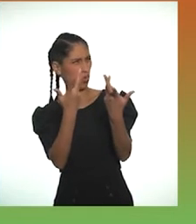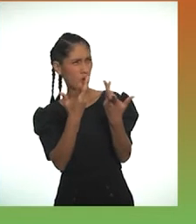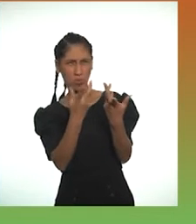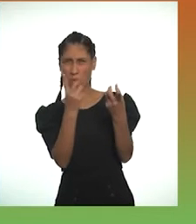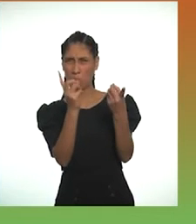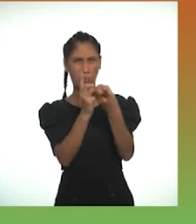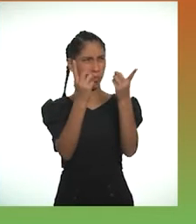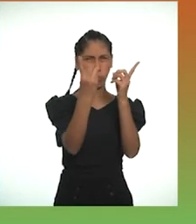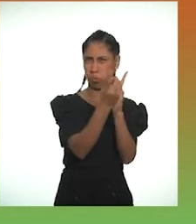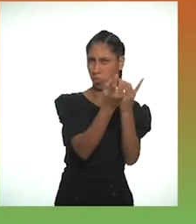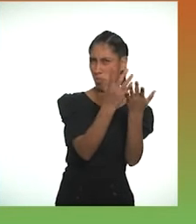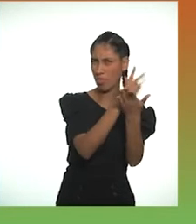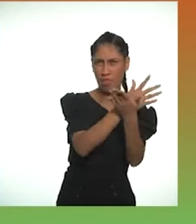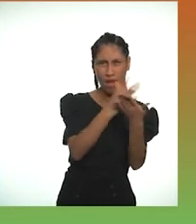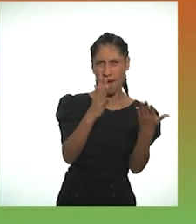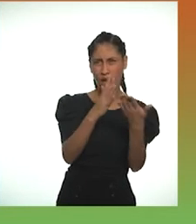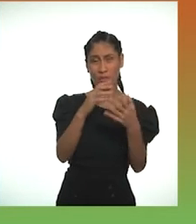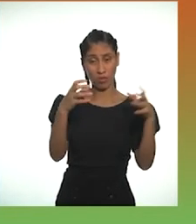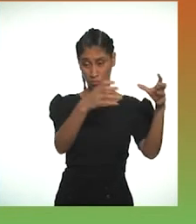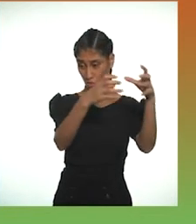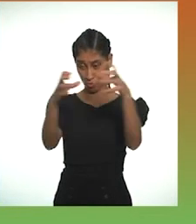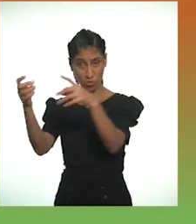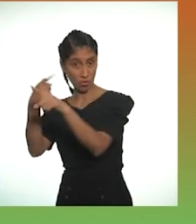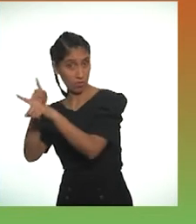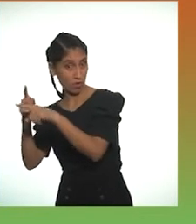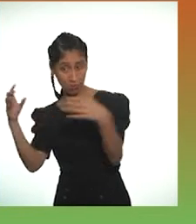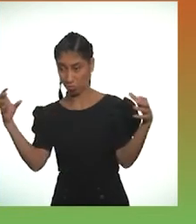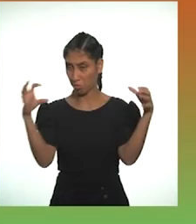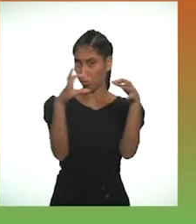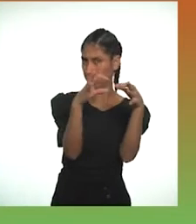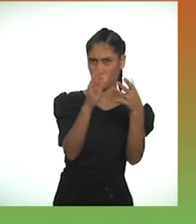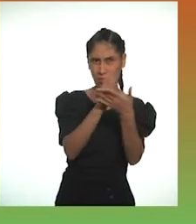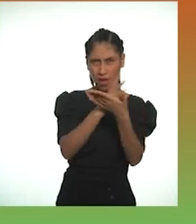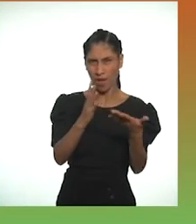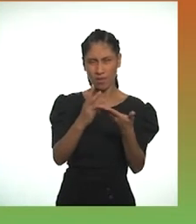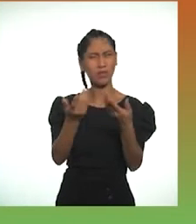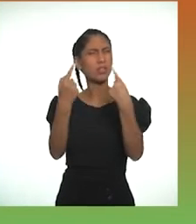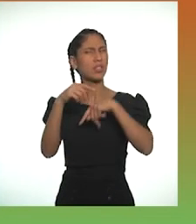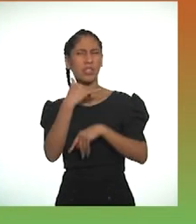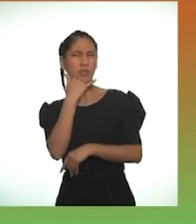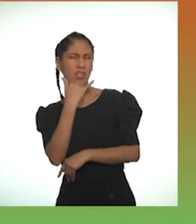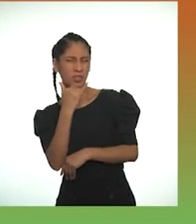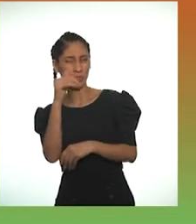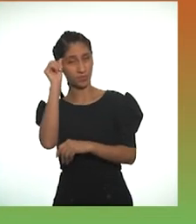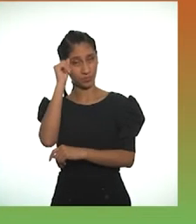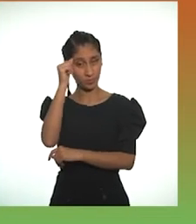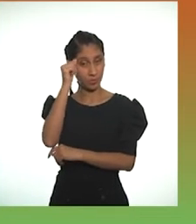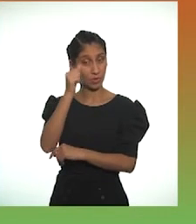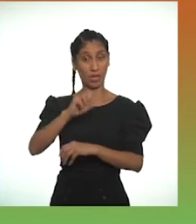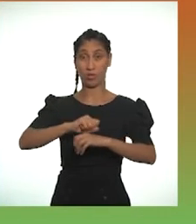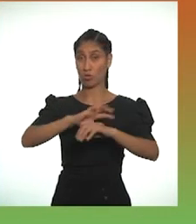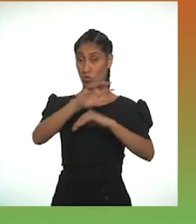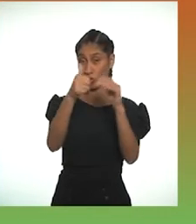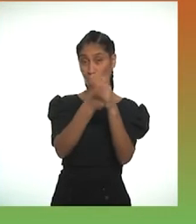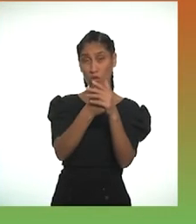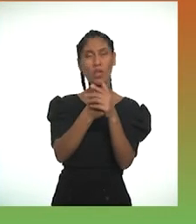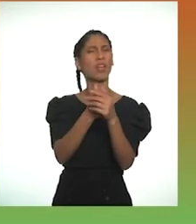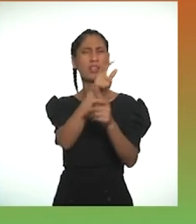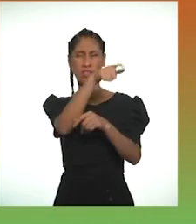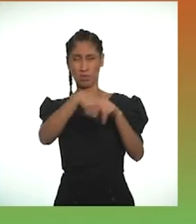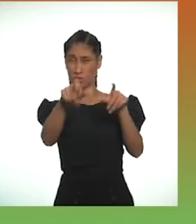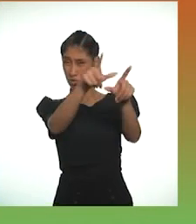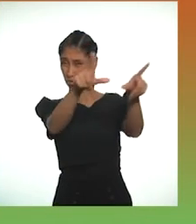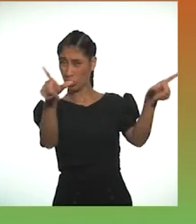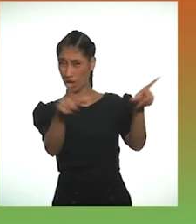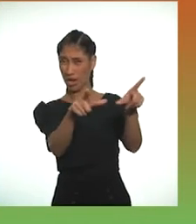o jurídica de los pueblos originarios. ¿Y qué pasó? Recordemos que la explotación de las